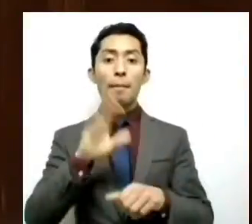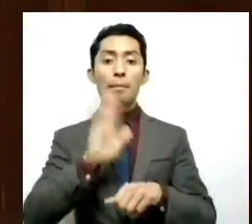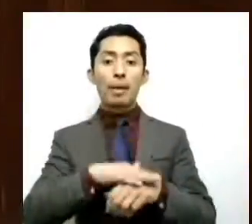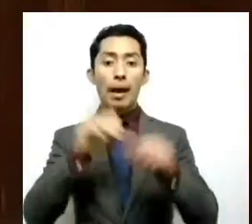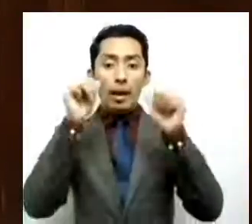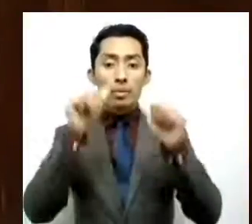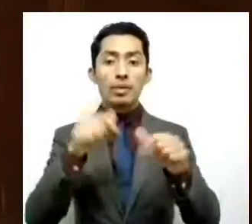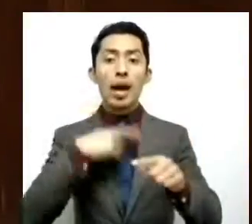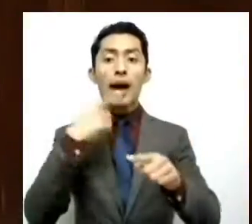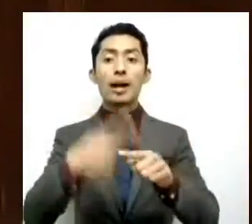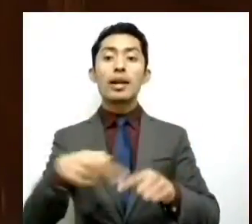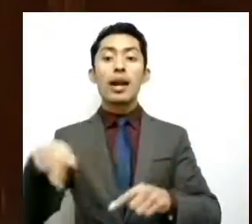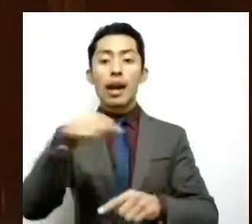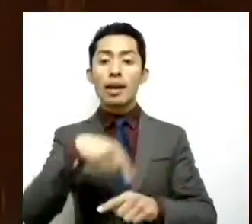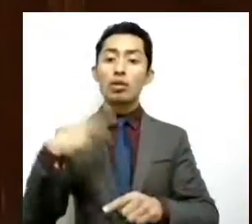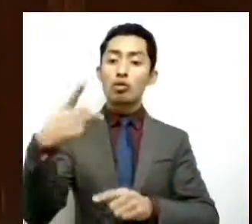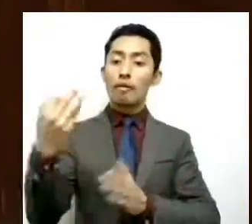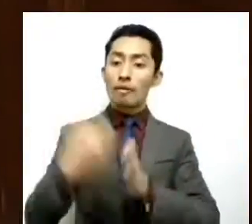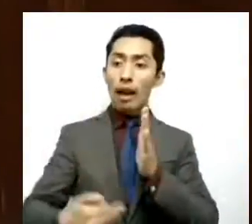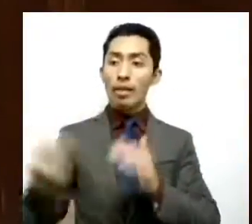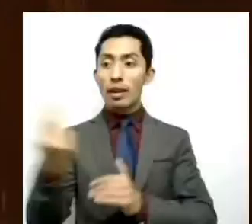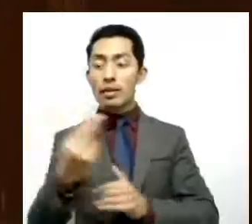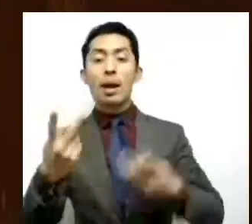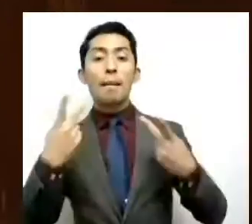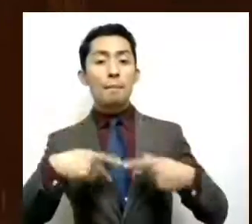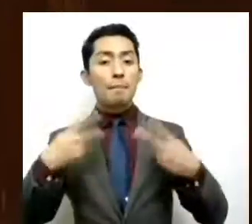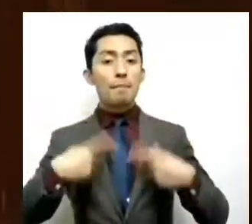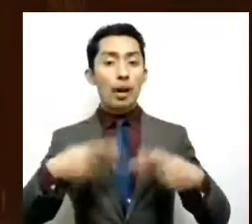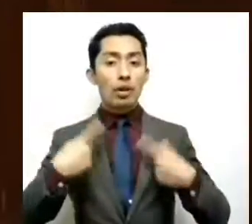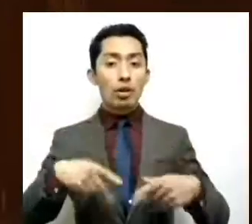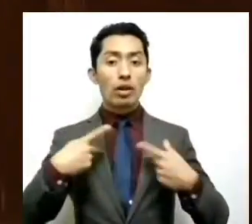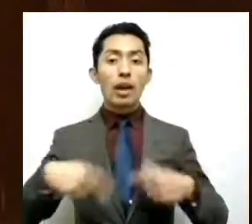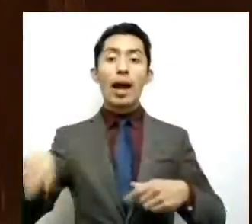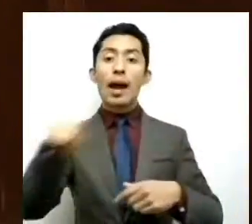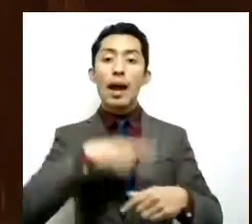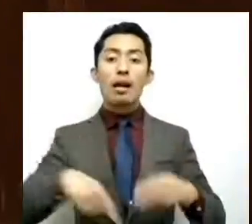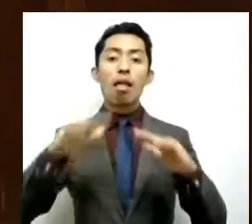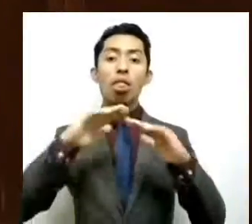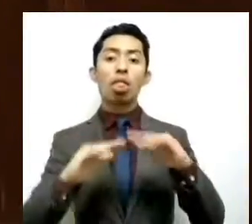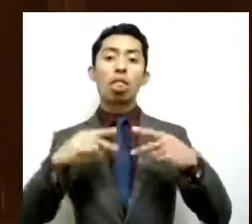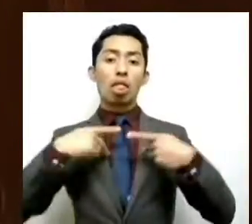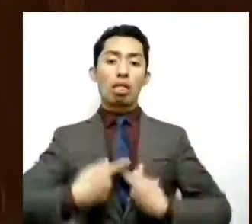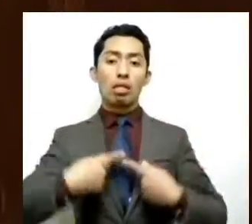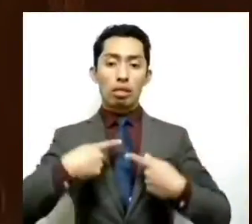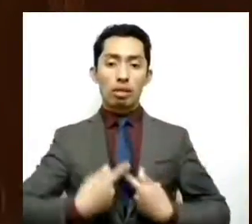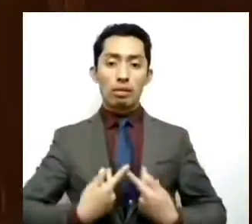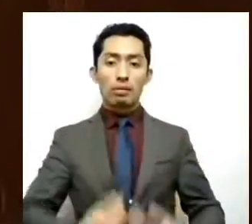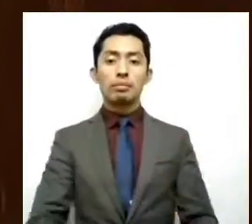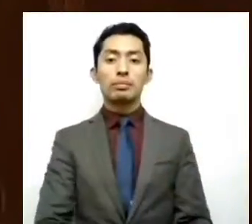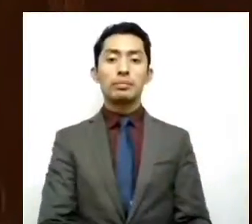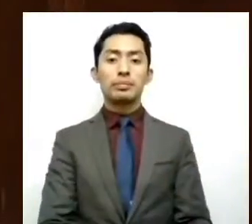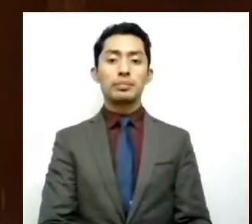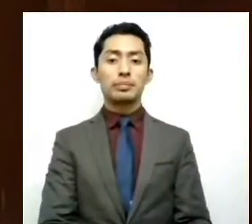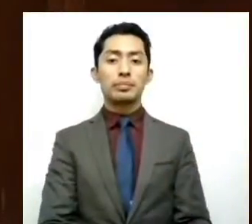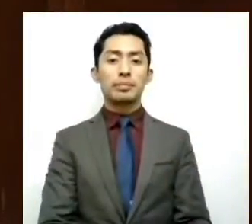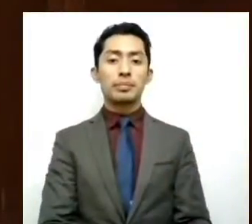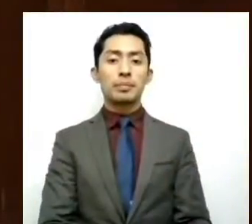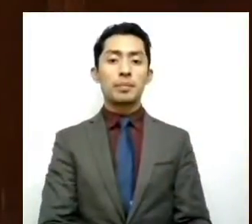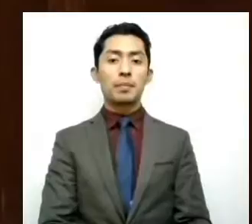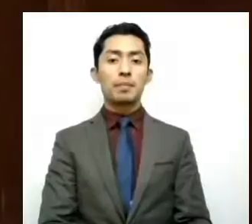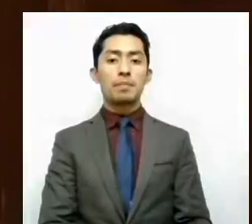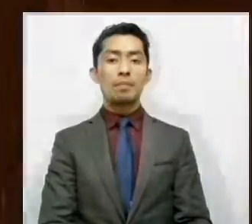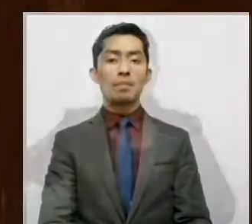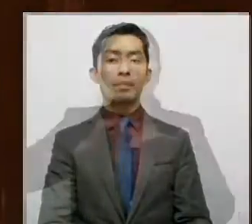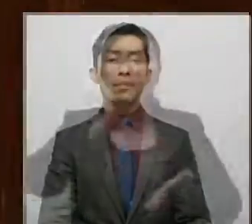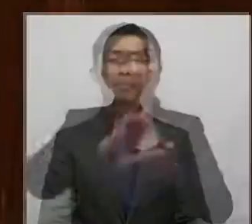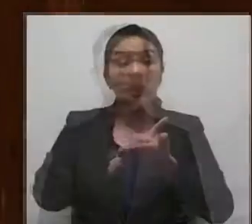las necesidades de las personas en situación de vulnerabilidad. La Ley de Movilidad